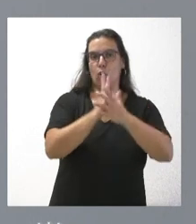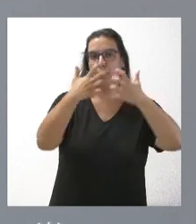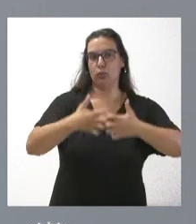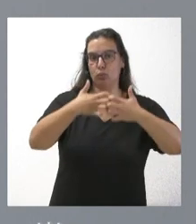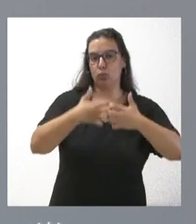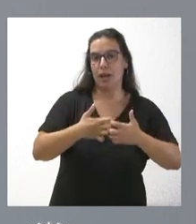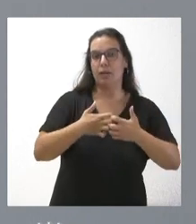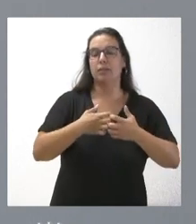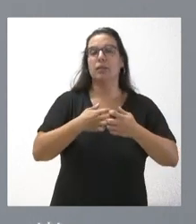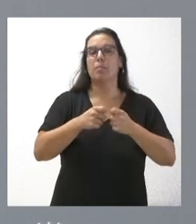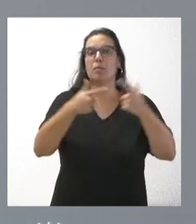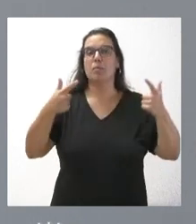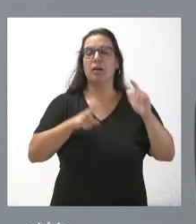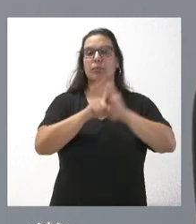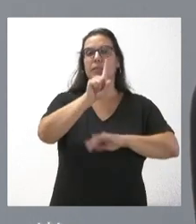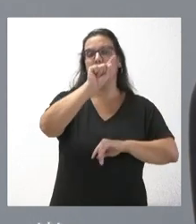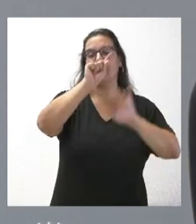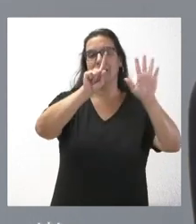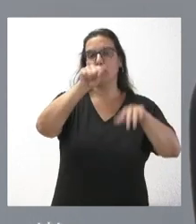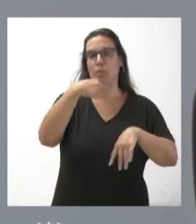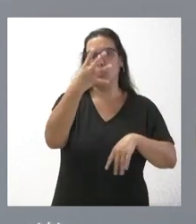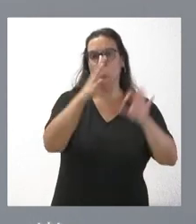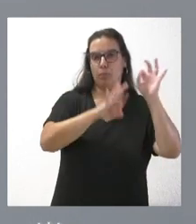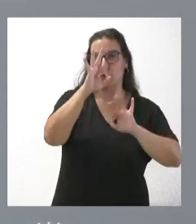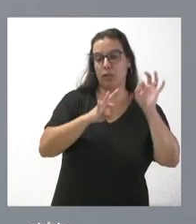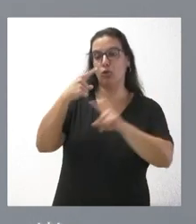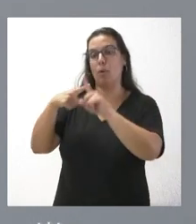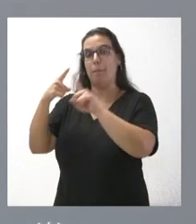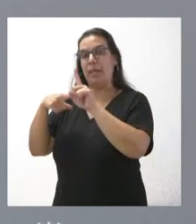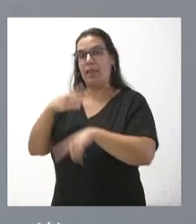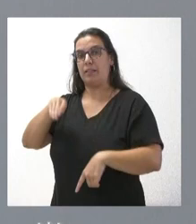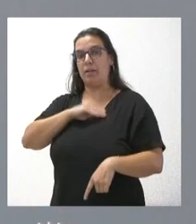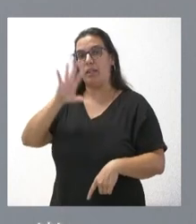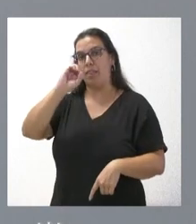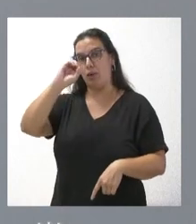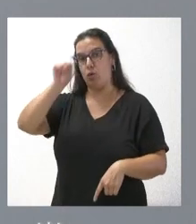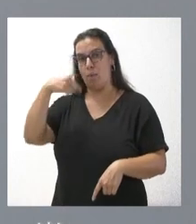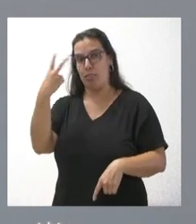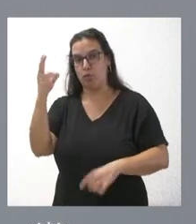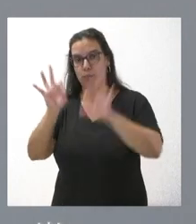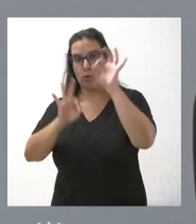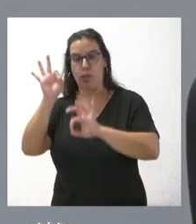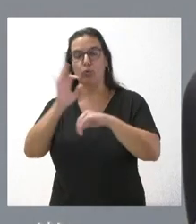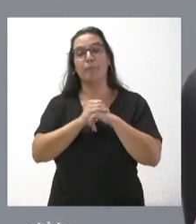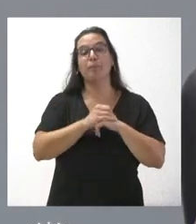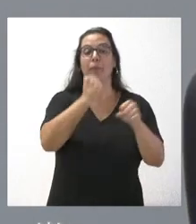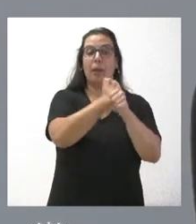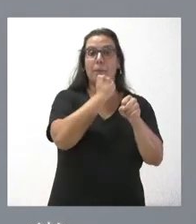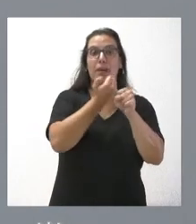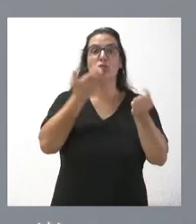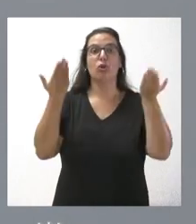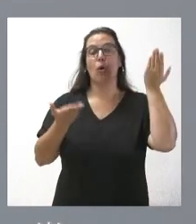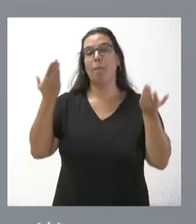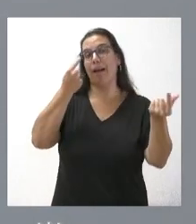con una subida del 6,4% frente a una media nacional del 0,2%. En empleo, comparando los